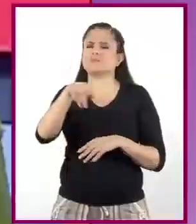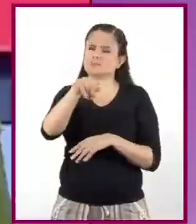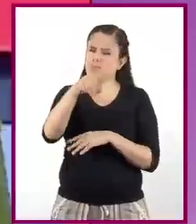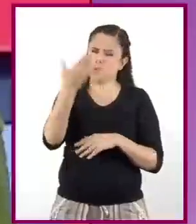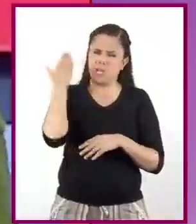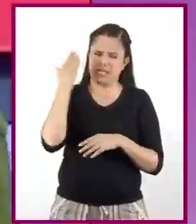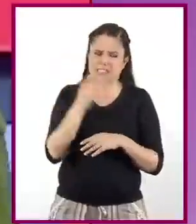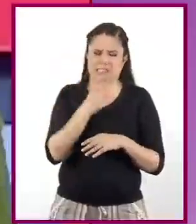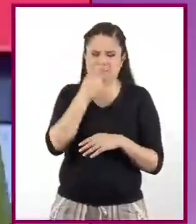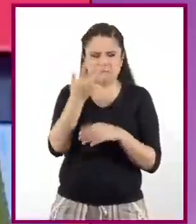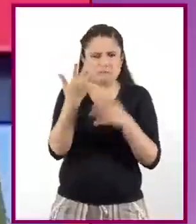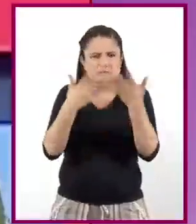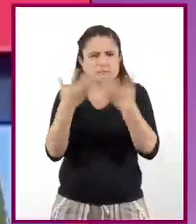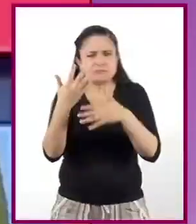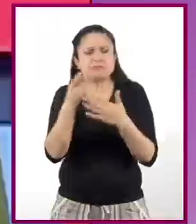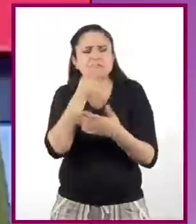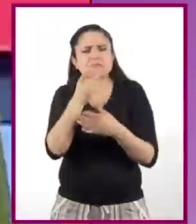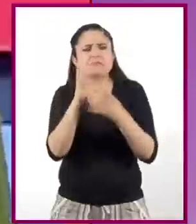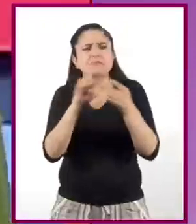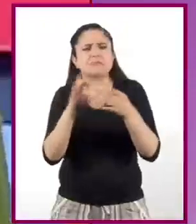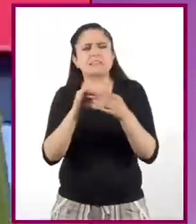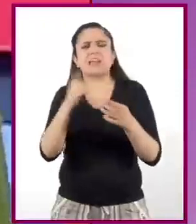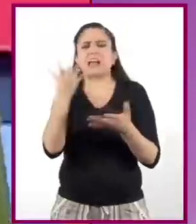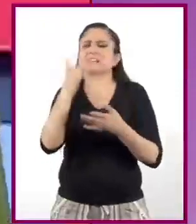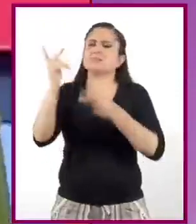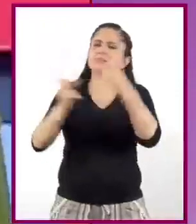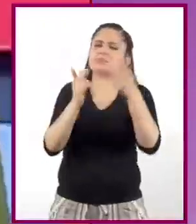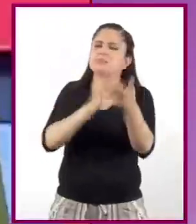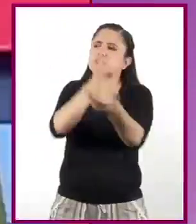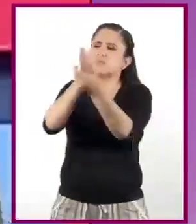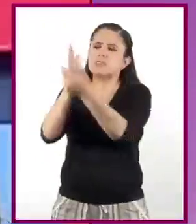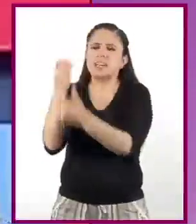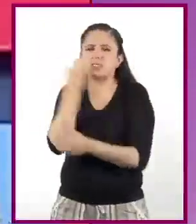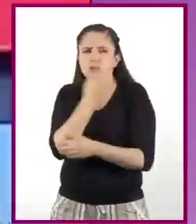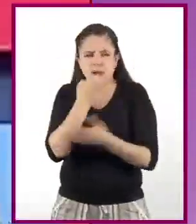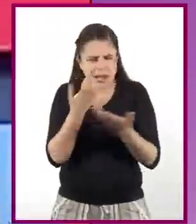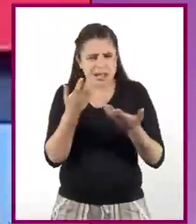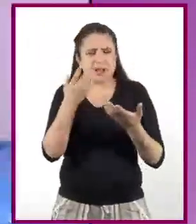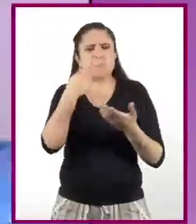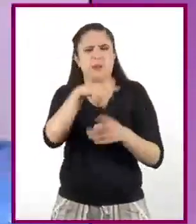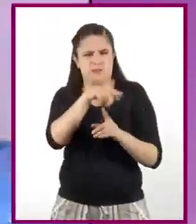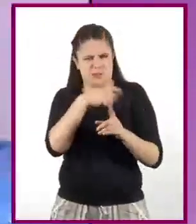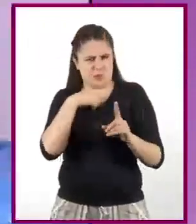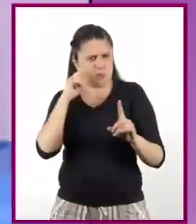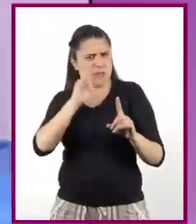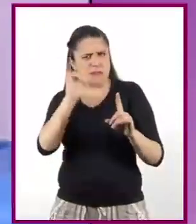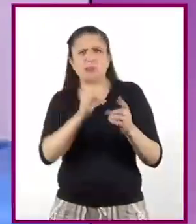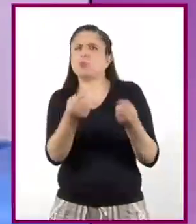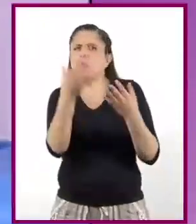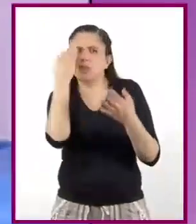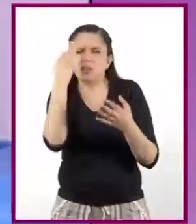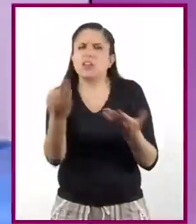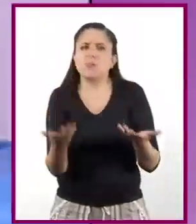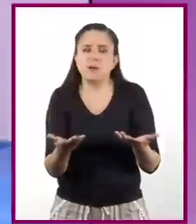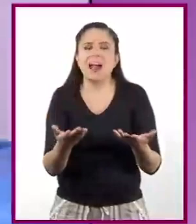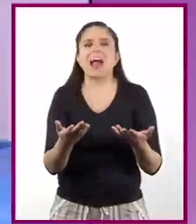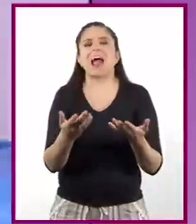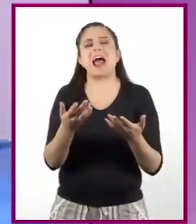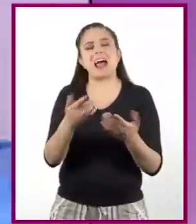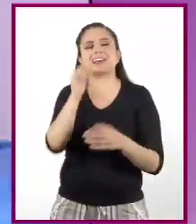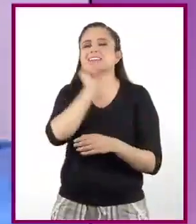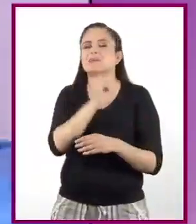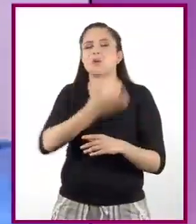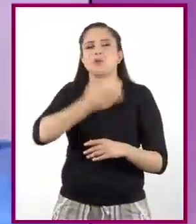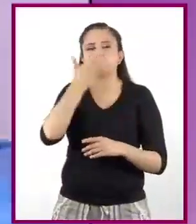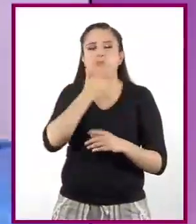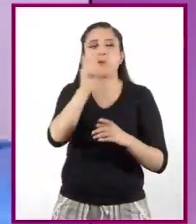normalmente hacen consultas ciudadanas y que van a la escuela, pero ¿con qué frecuencia se hace eso? Normalmente se hace en los periodos electorales,